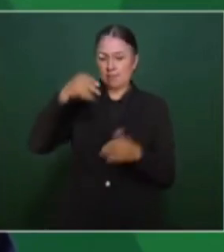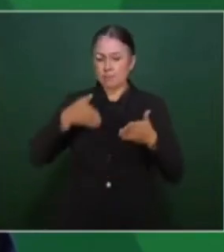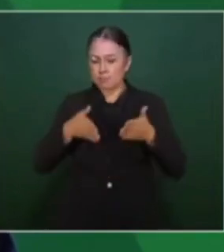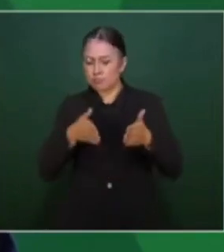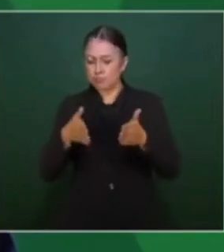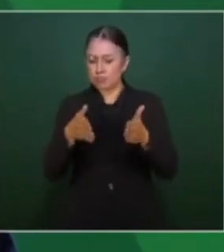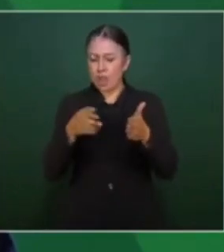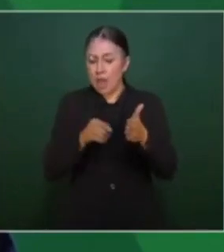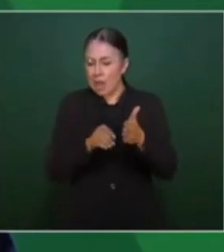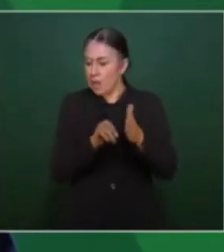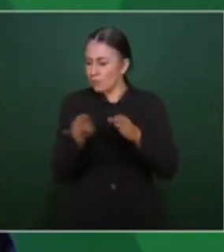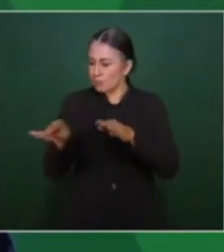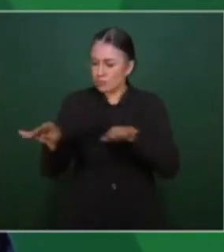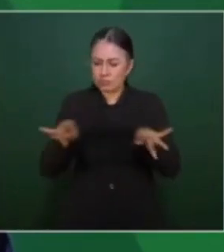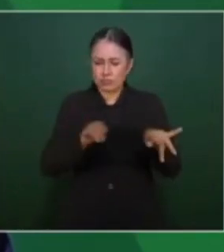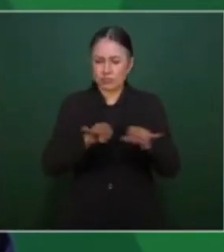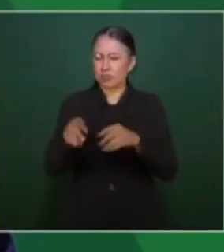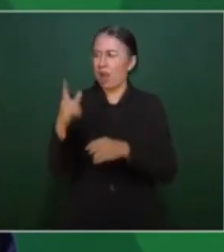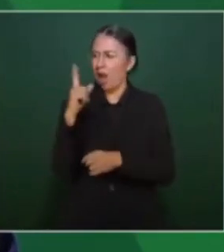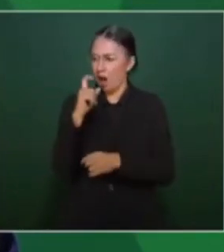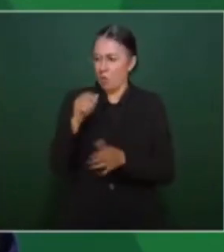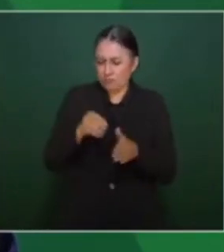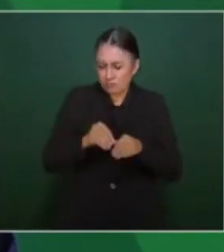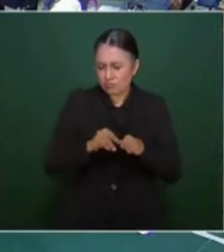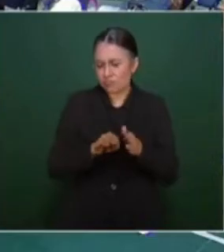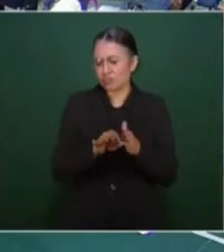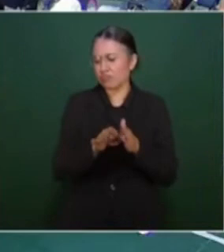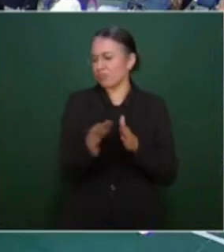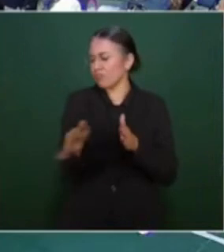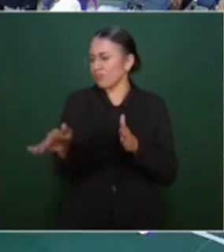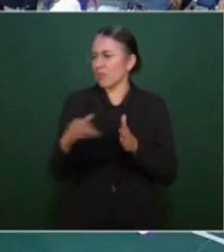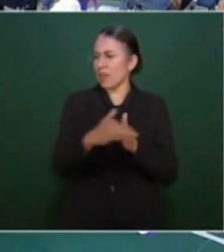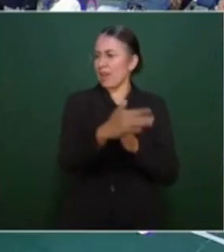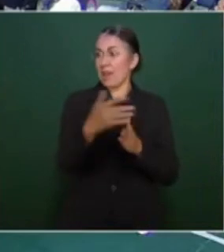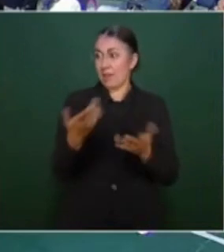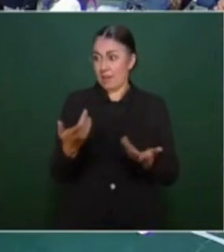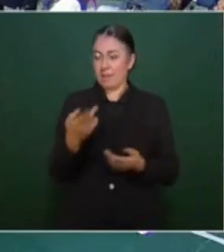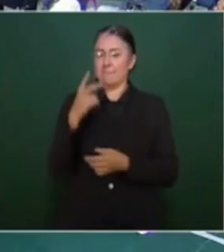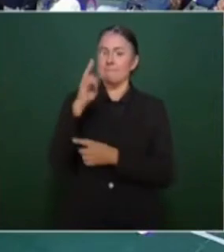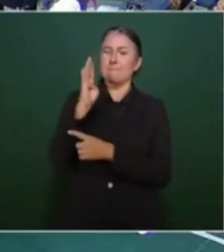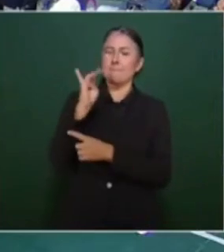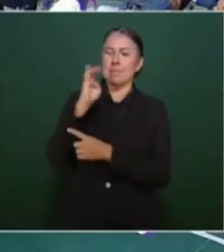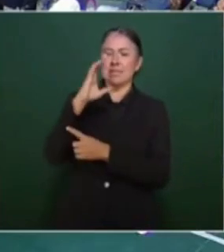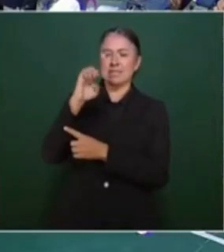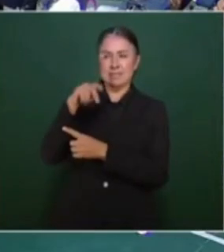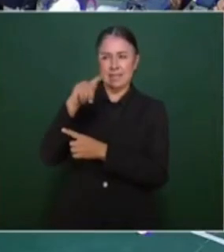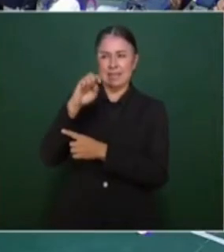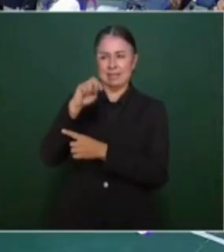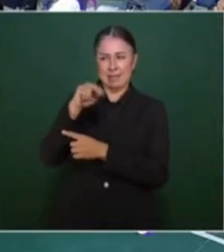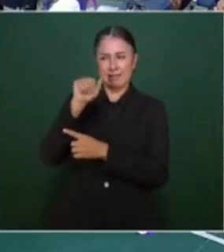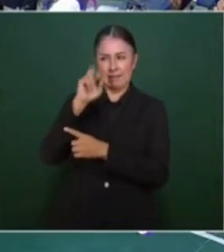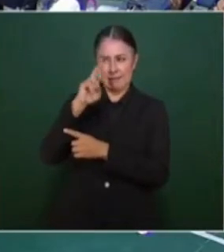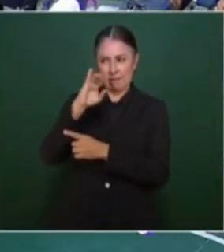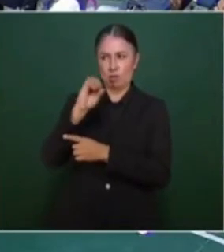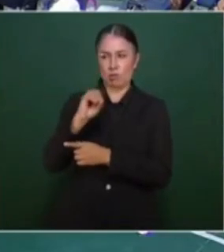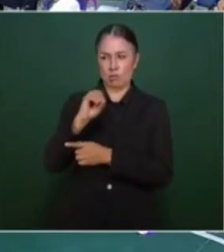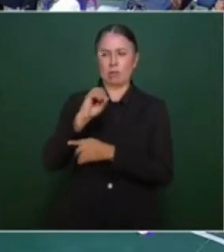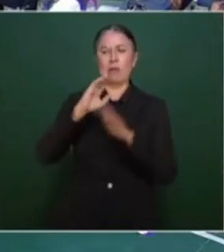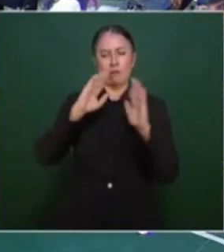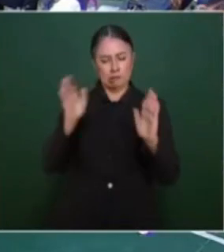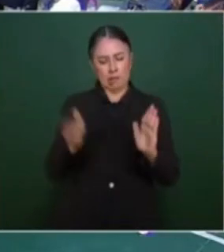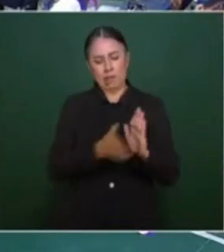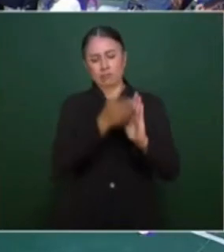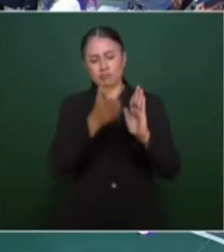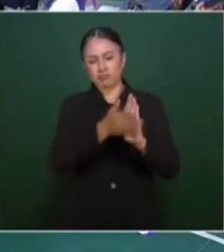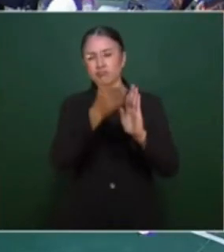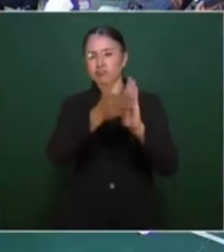el canal Centenario. Es una obra que está haciendo la Secretaría de la